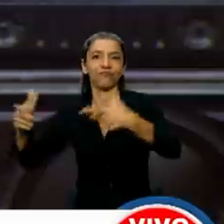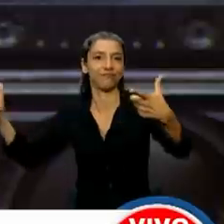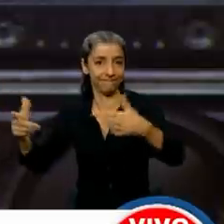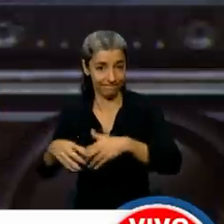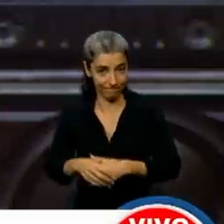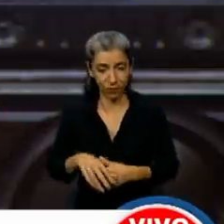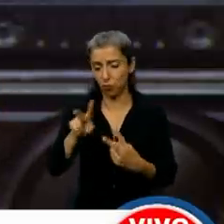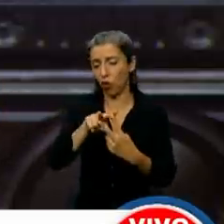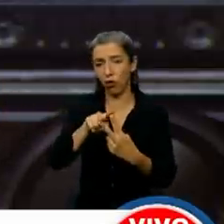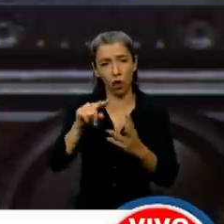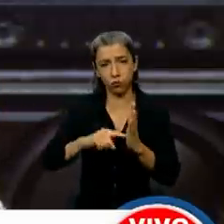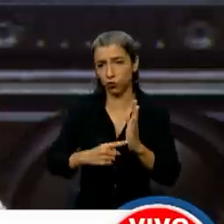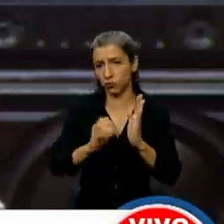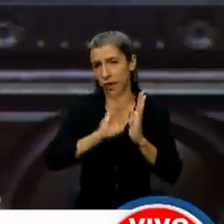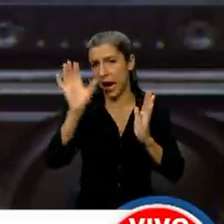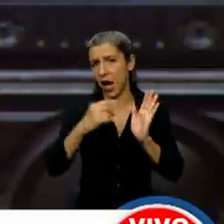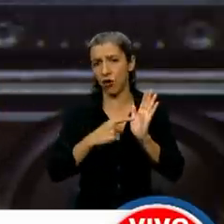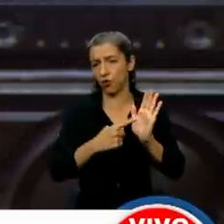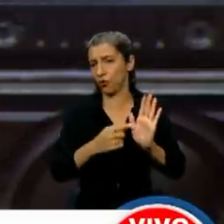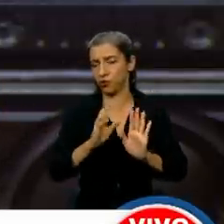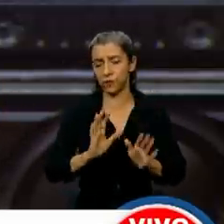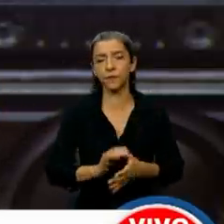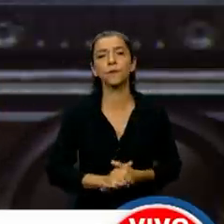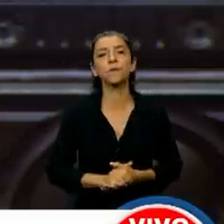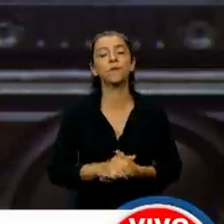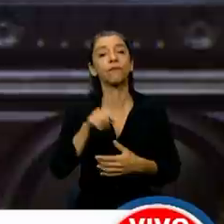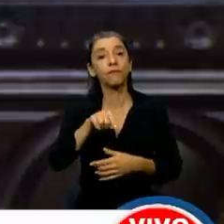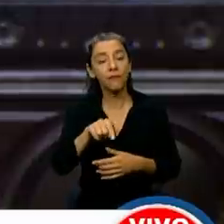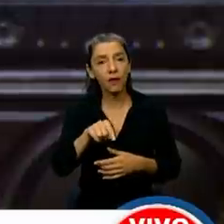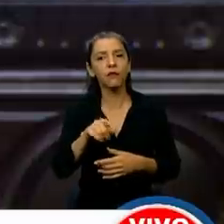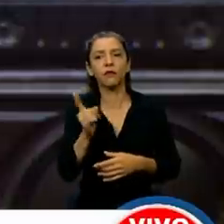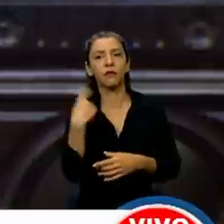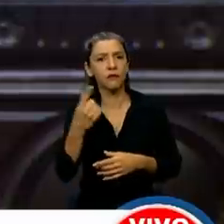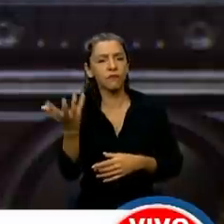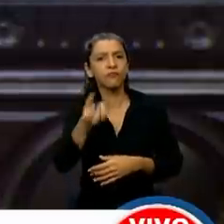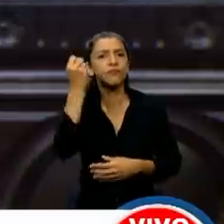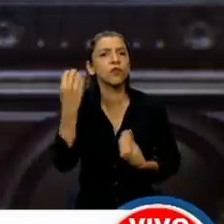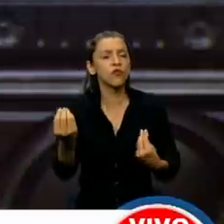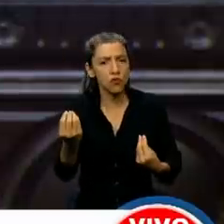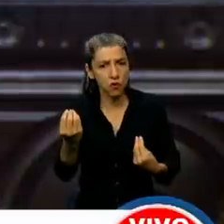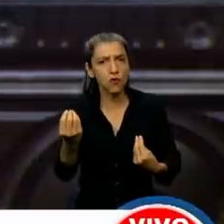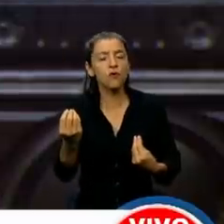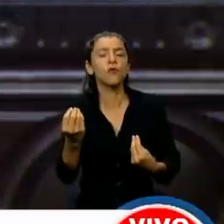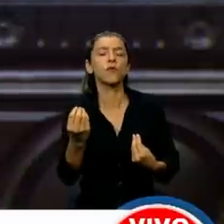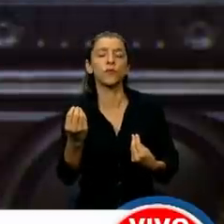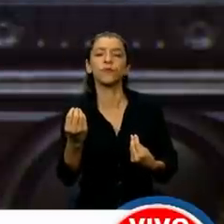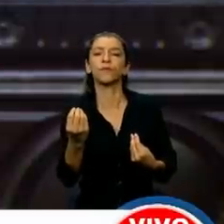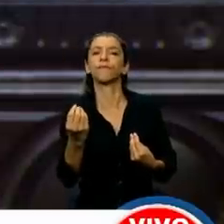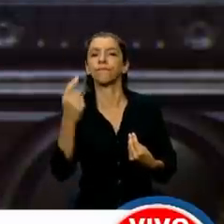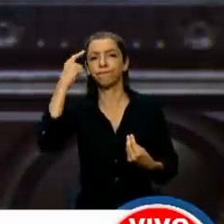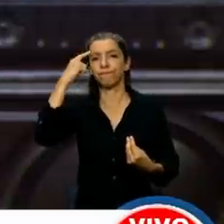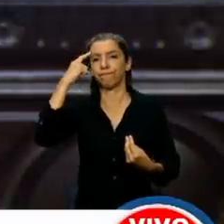verdad que esto lo van a llevar se va a llevar a cabo poniendo en un rol central la inversión